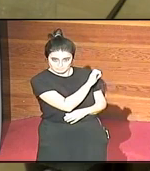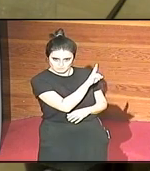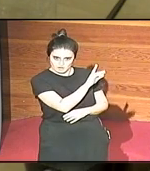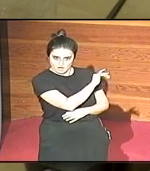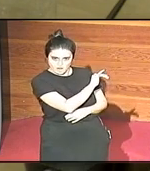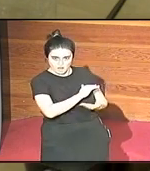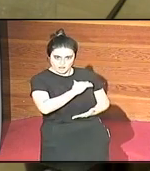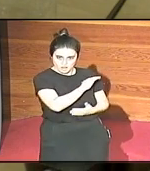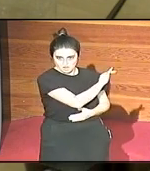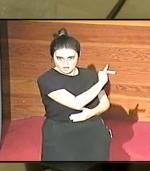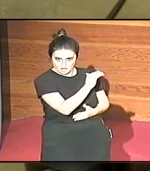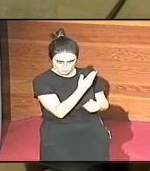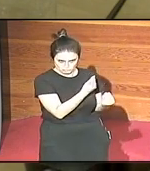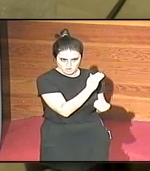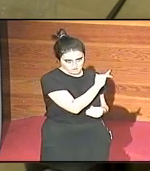Estados Unidos, que son muchos,